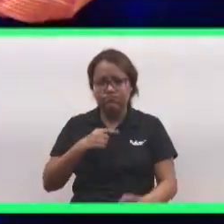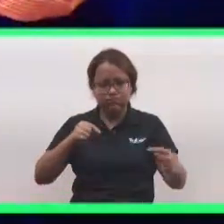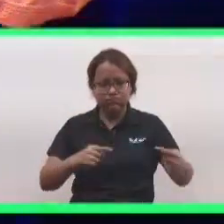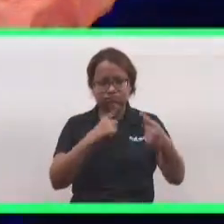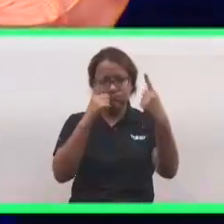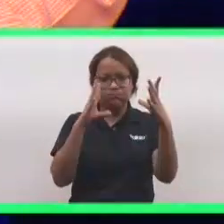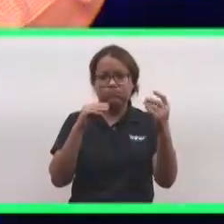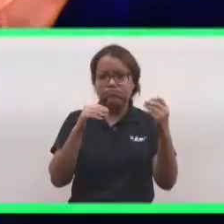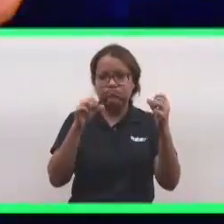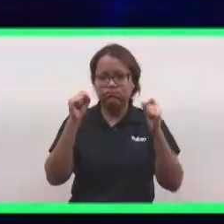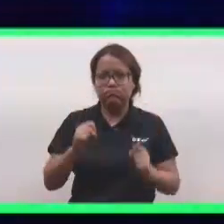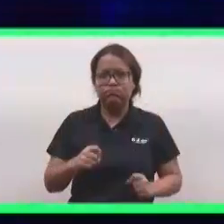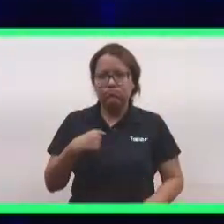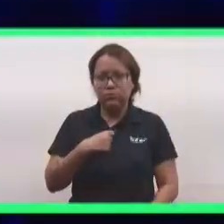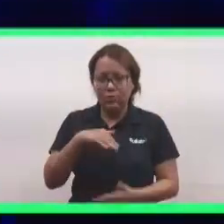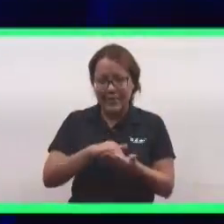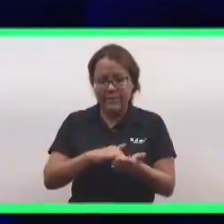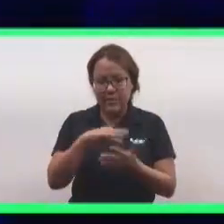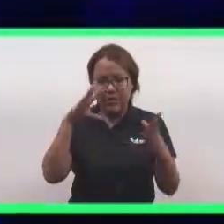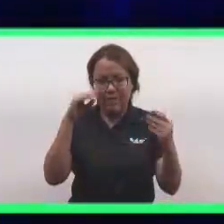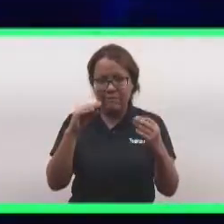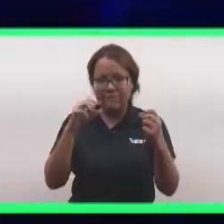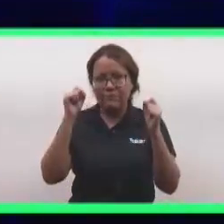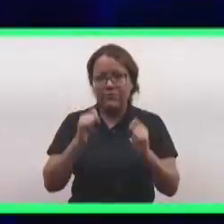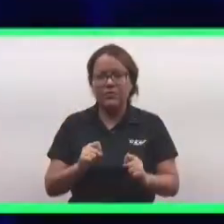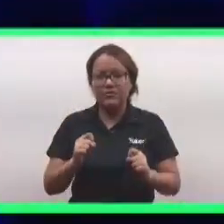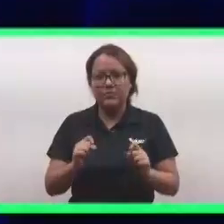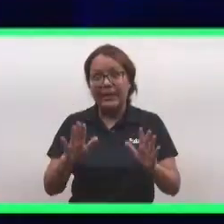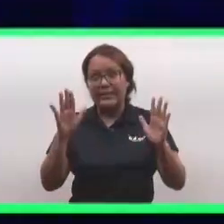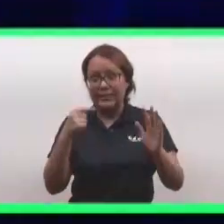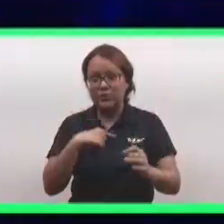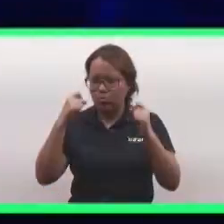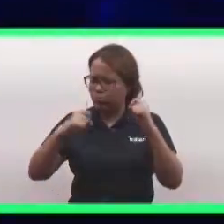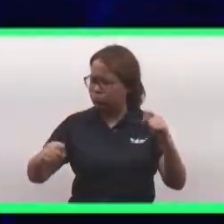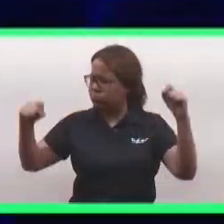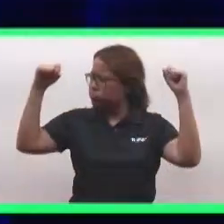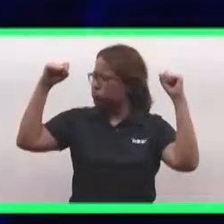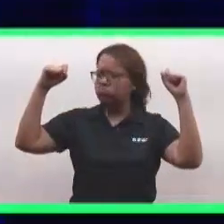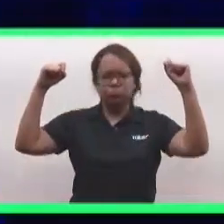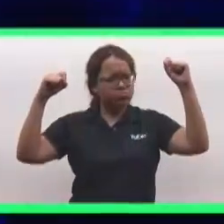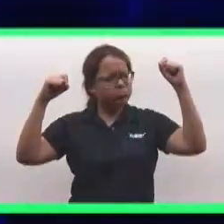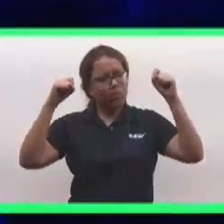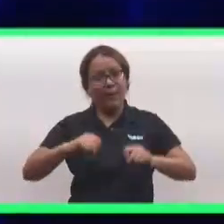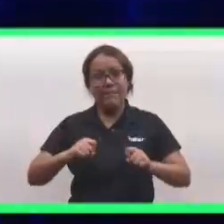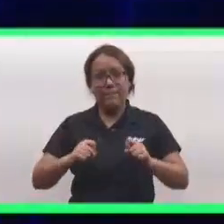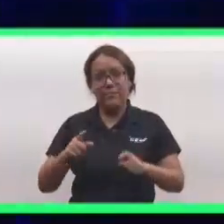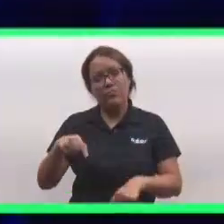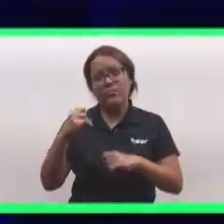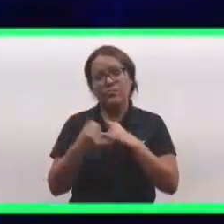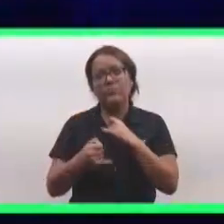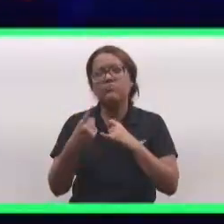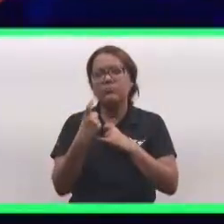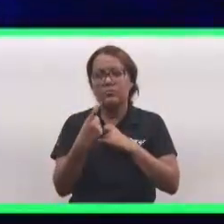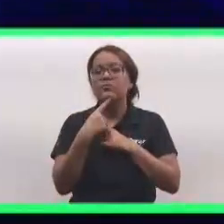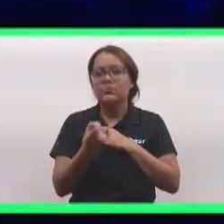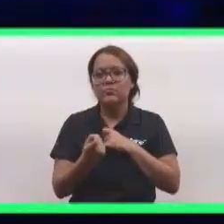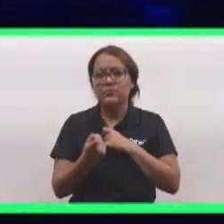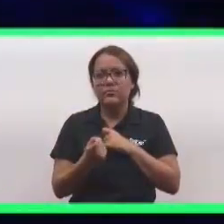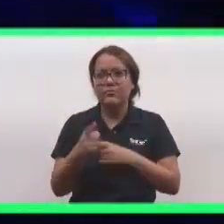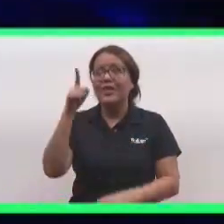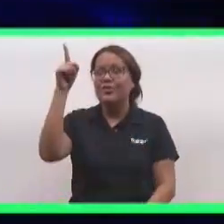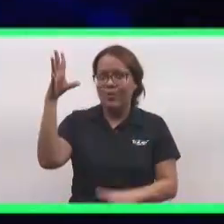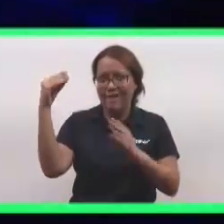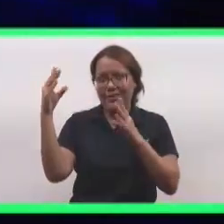enemigo, si puedo hablar con mis debilidades, si puedo activar mis fortalezas, lo último que nos falta el día de hoy es que hablemos con